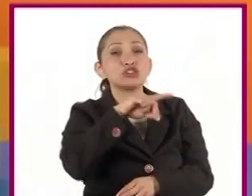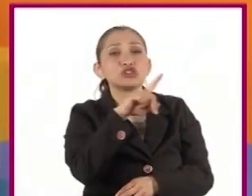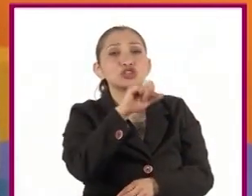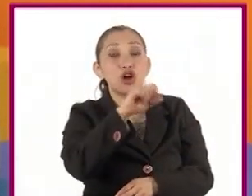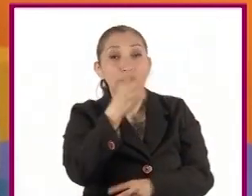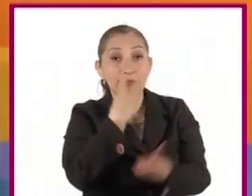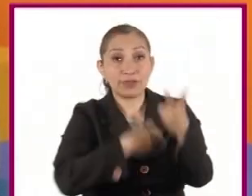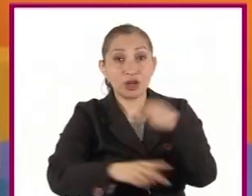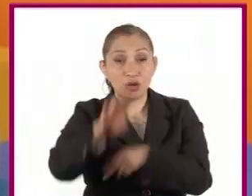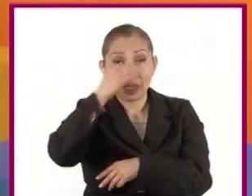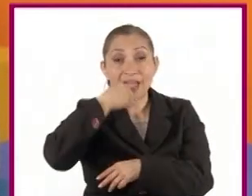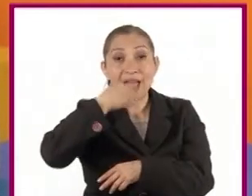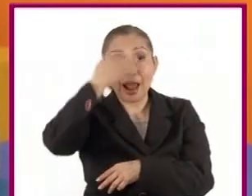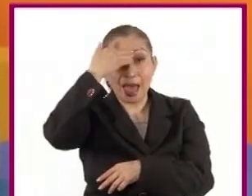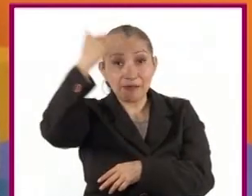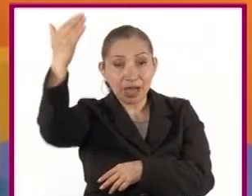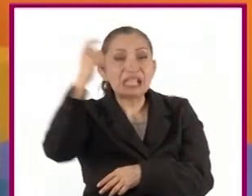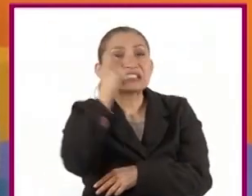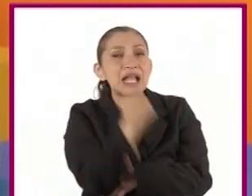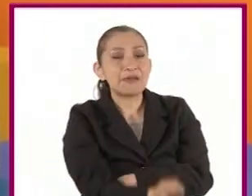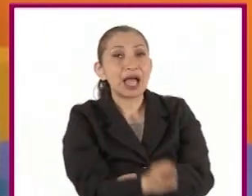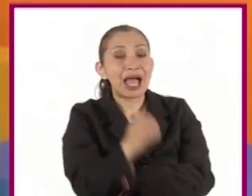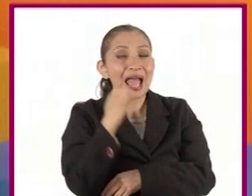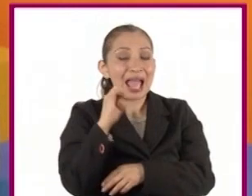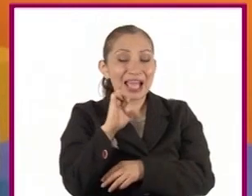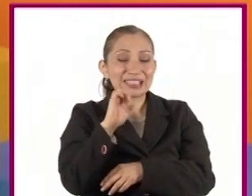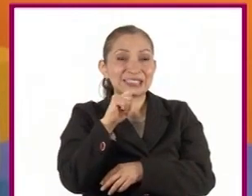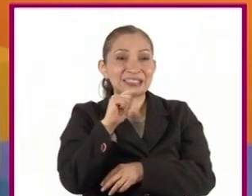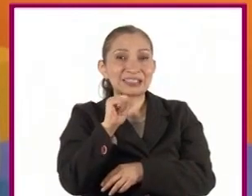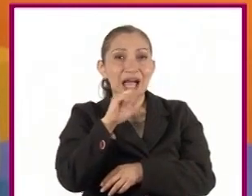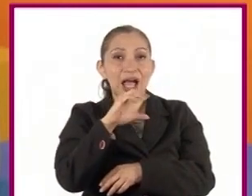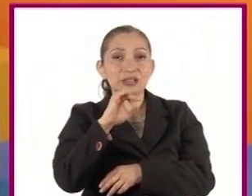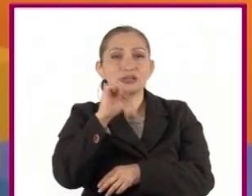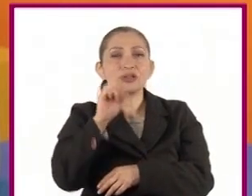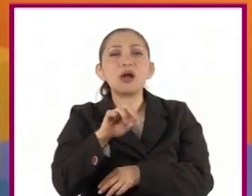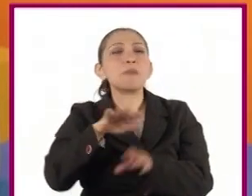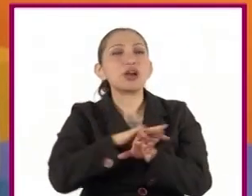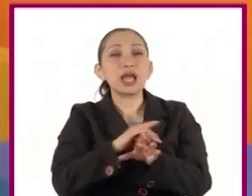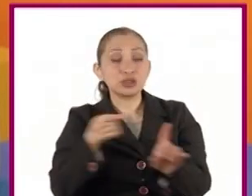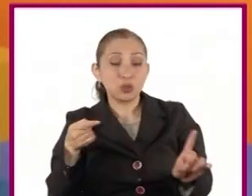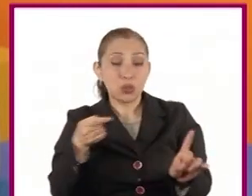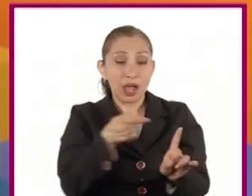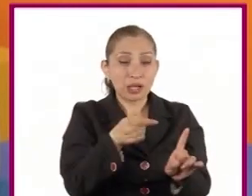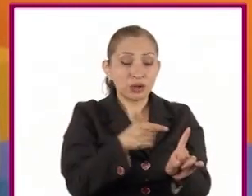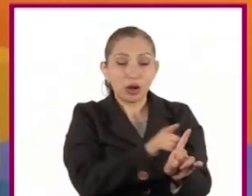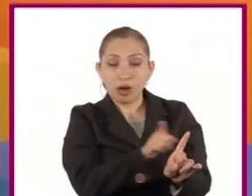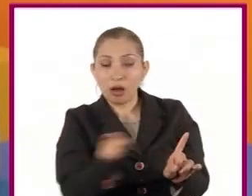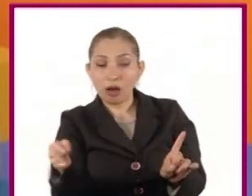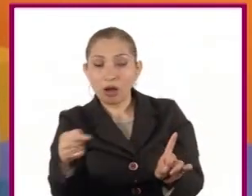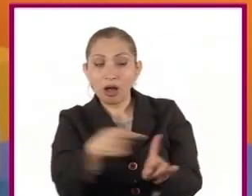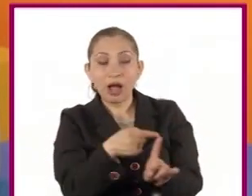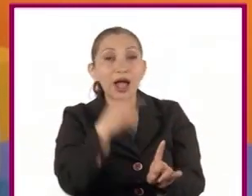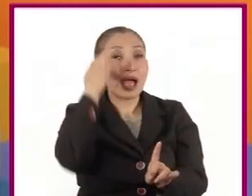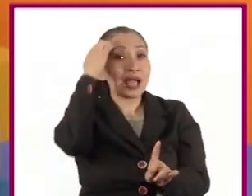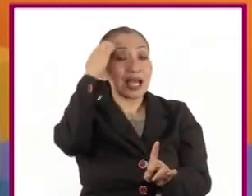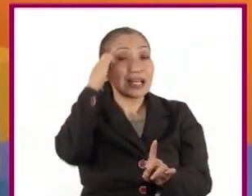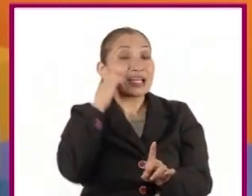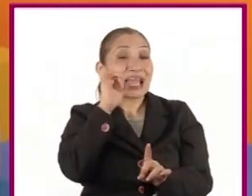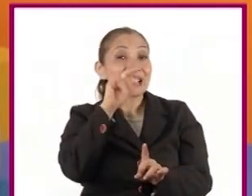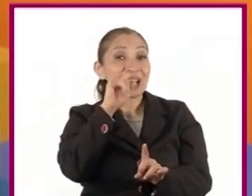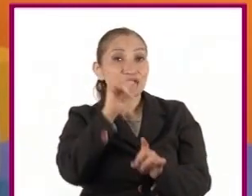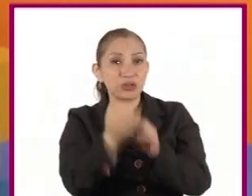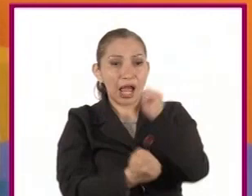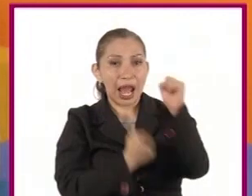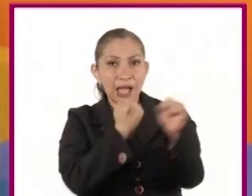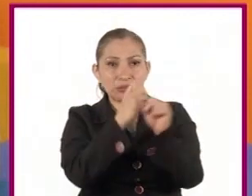de origen árabe? Significa estación, porque su dirección cambia con las estaciones del año,